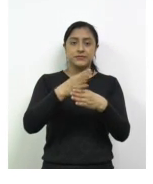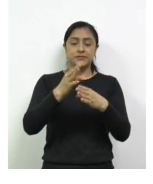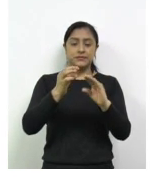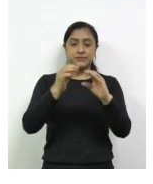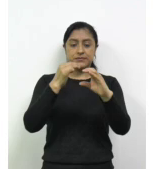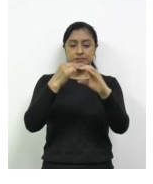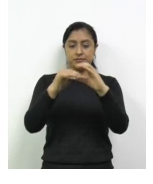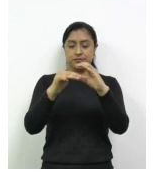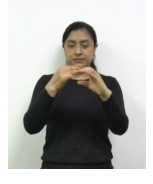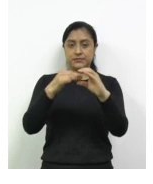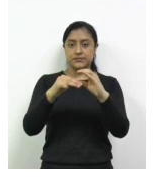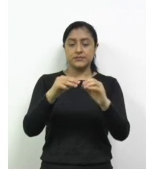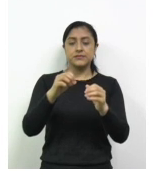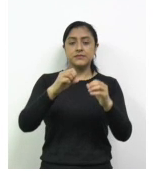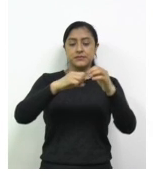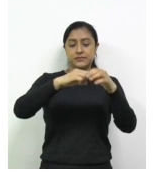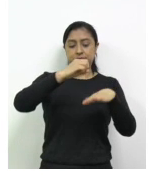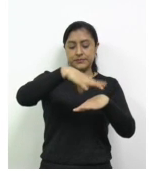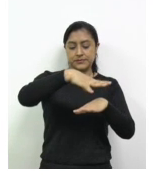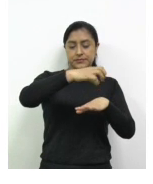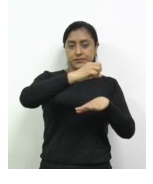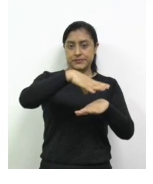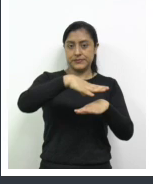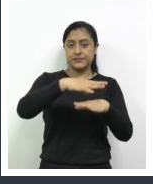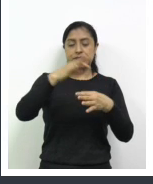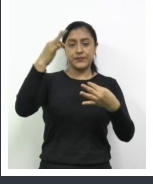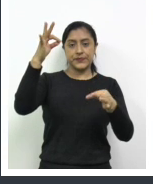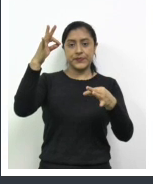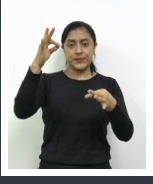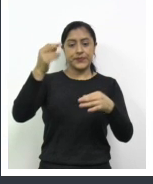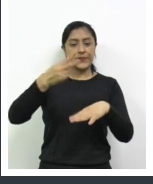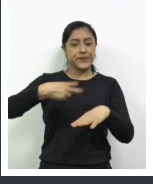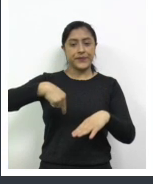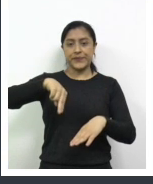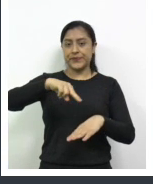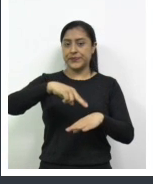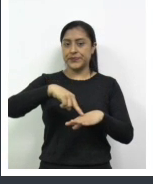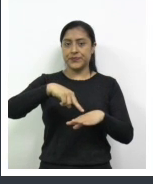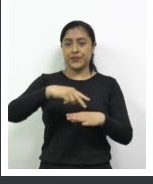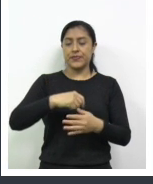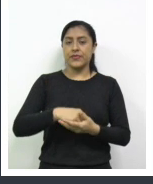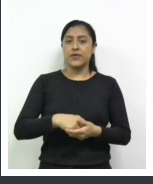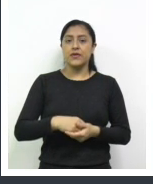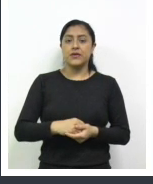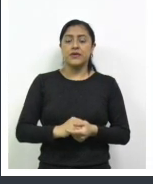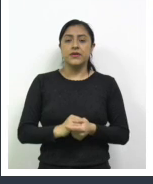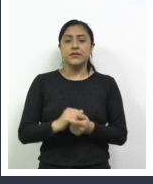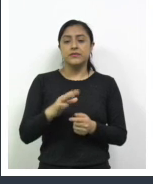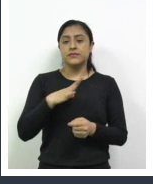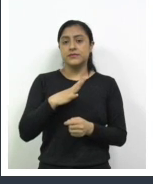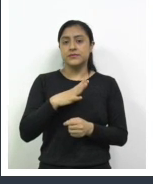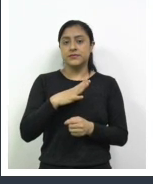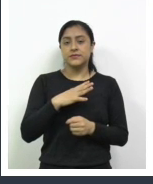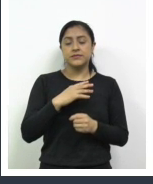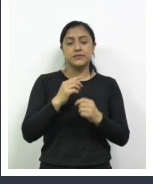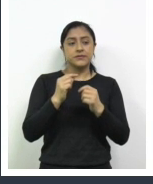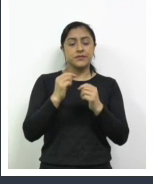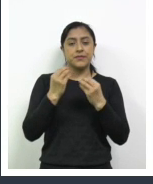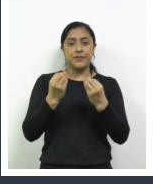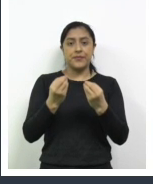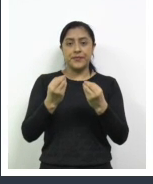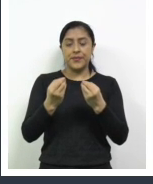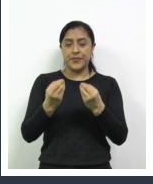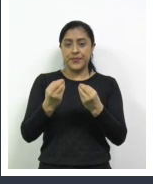electrónico y puede imprimirse en una hoja normal es válido para cualquier institución que lo requiera ya que cuenta con varios sistemas de